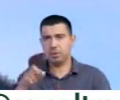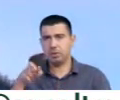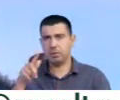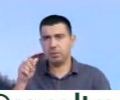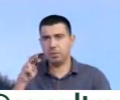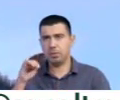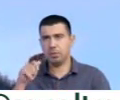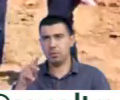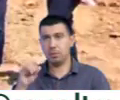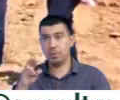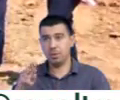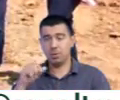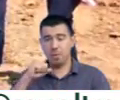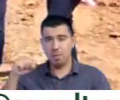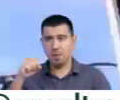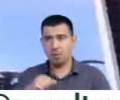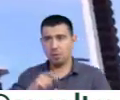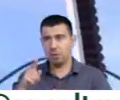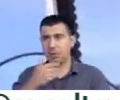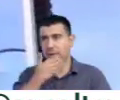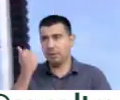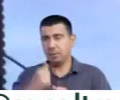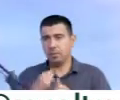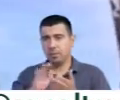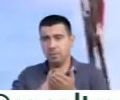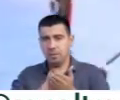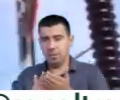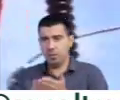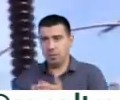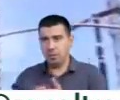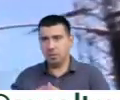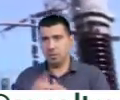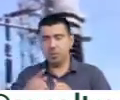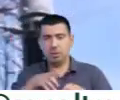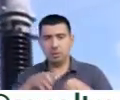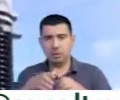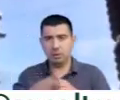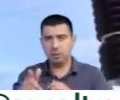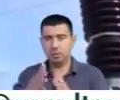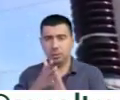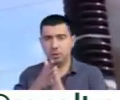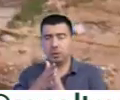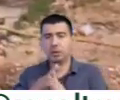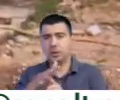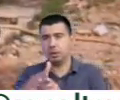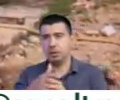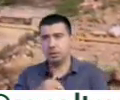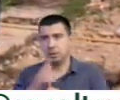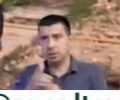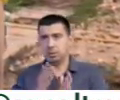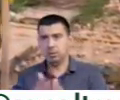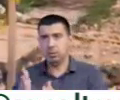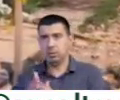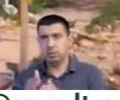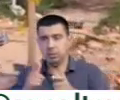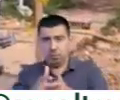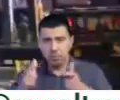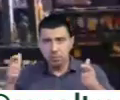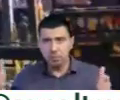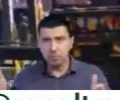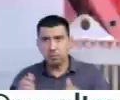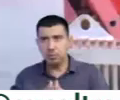El transformador de potencia permitirá el mejoramiento del sistema de transmisión y forma parte de las obras del plan de expansión que dará